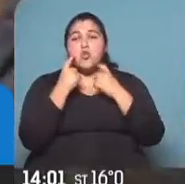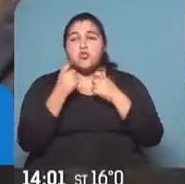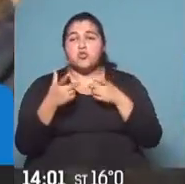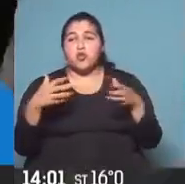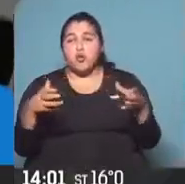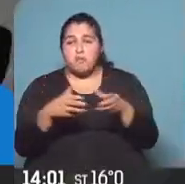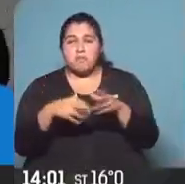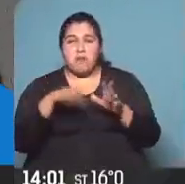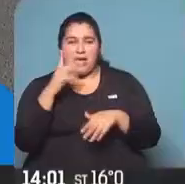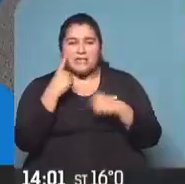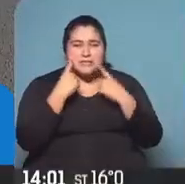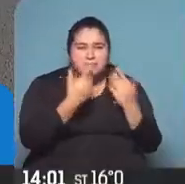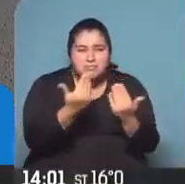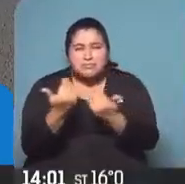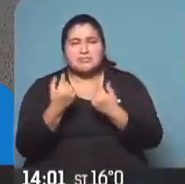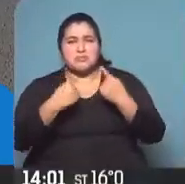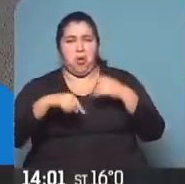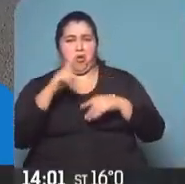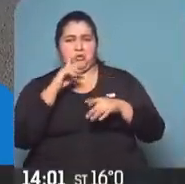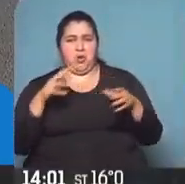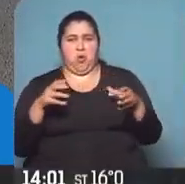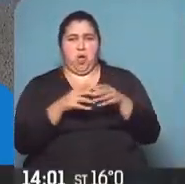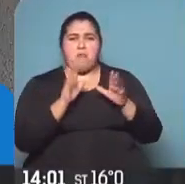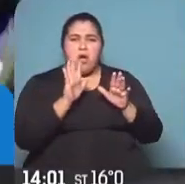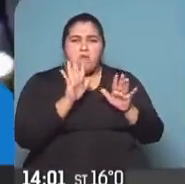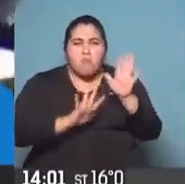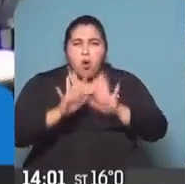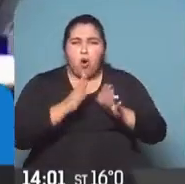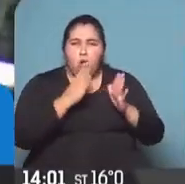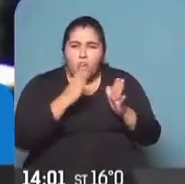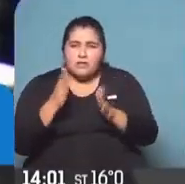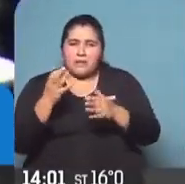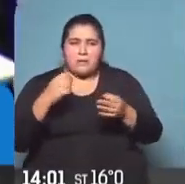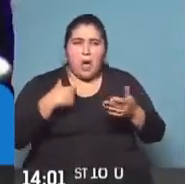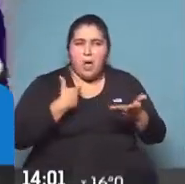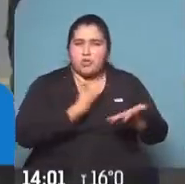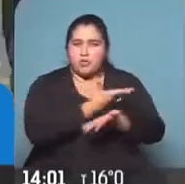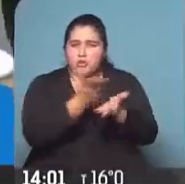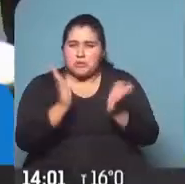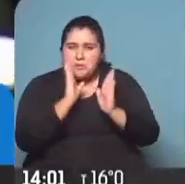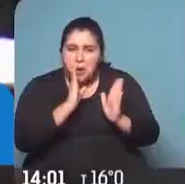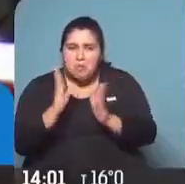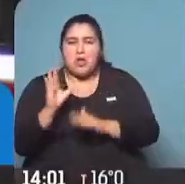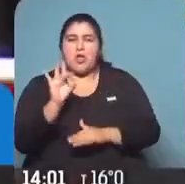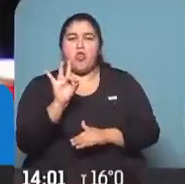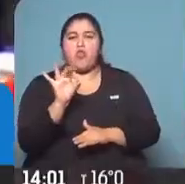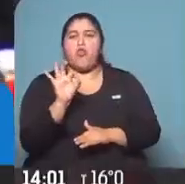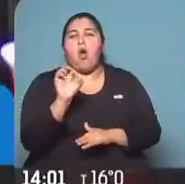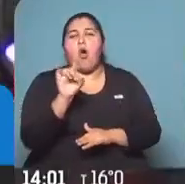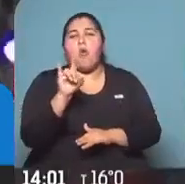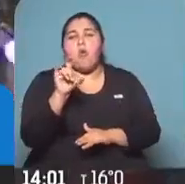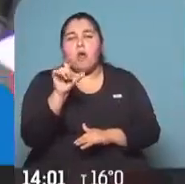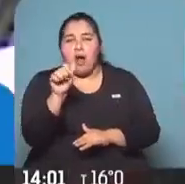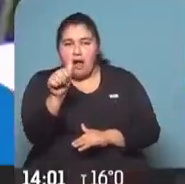allanamientos y en el restablecimiento del orden público el conocido buscador cumple servicios